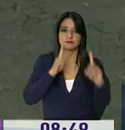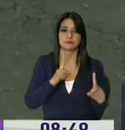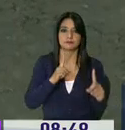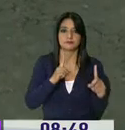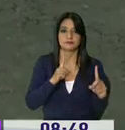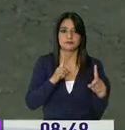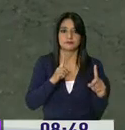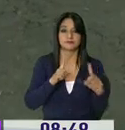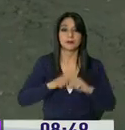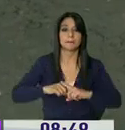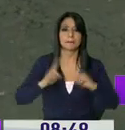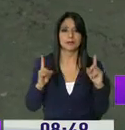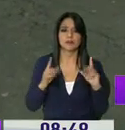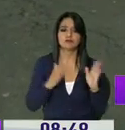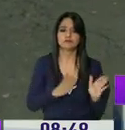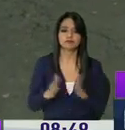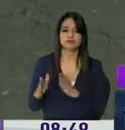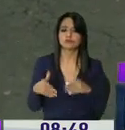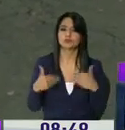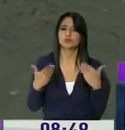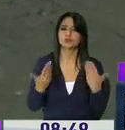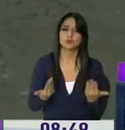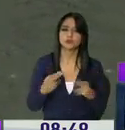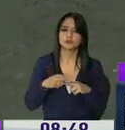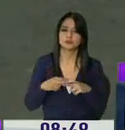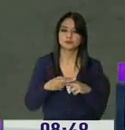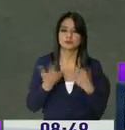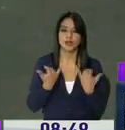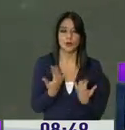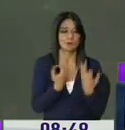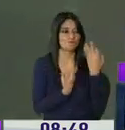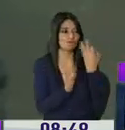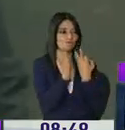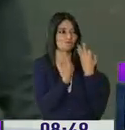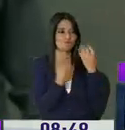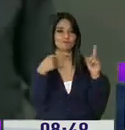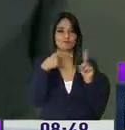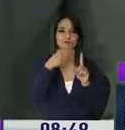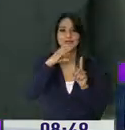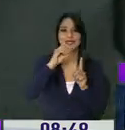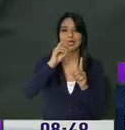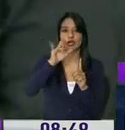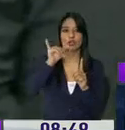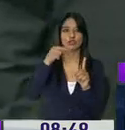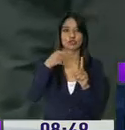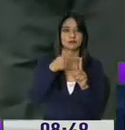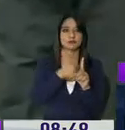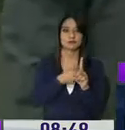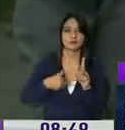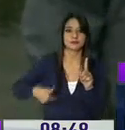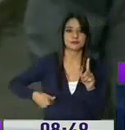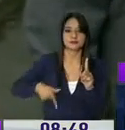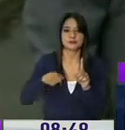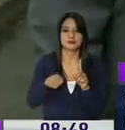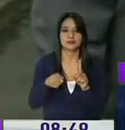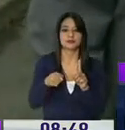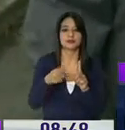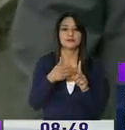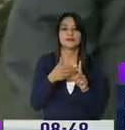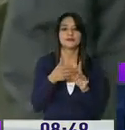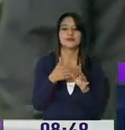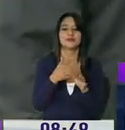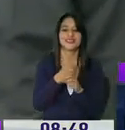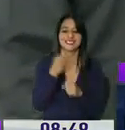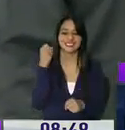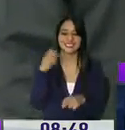distanciamiento. Pero ¿cuáles son las medidas que está aplicando el gremio? Pues vamos a hablar con Carlos Brunis, el expresidente de la Unión de Cooperativas. Gracias por